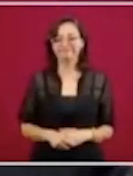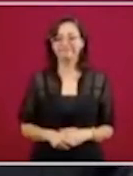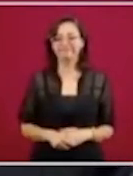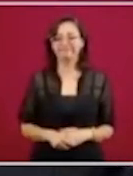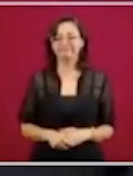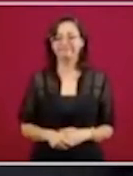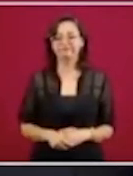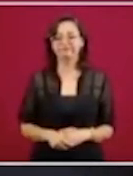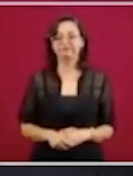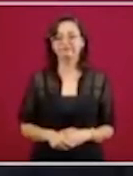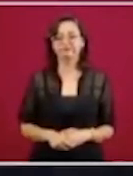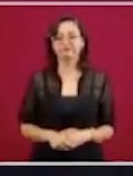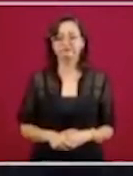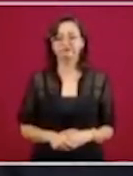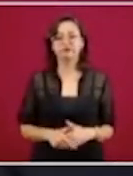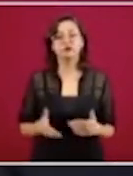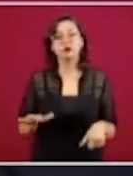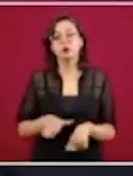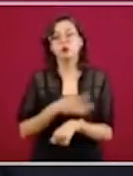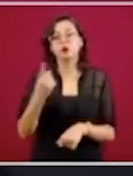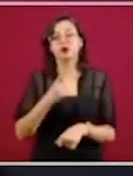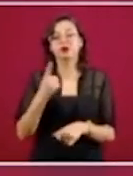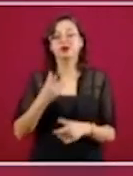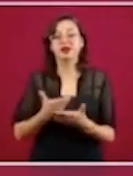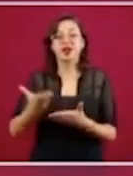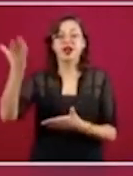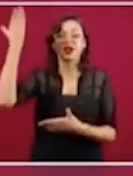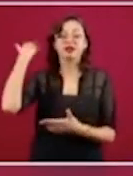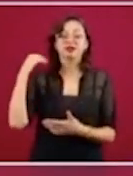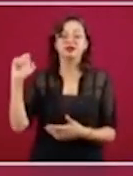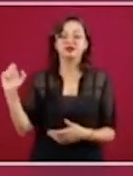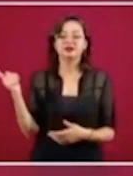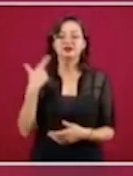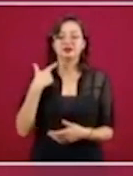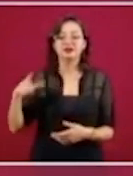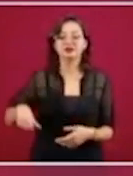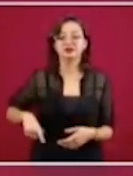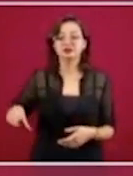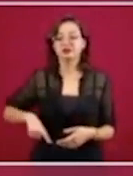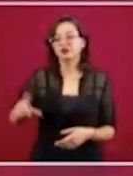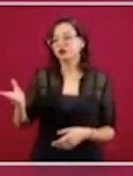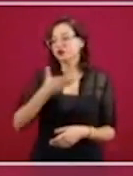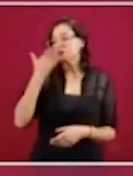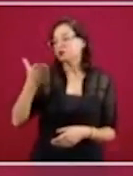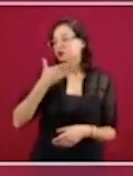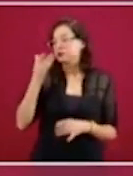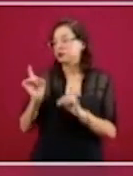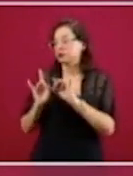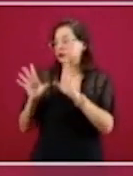en otras crisis, lo primero es pedir